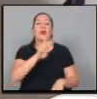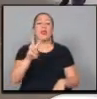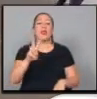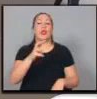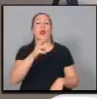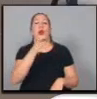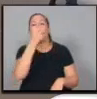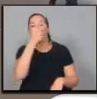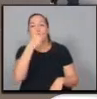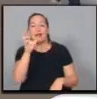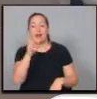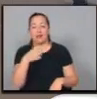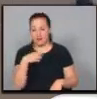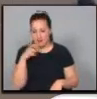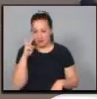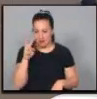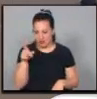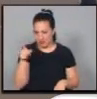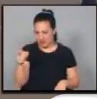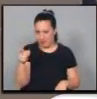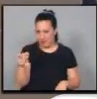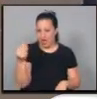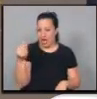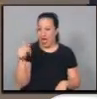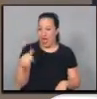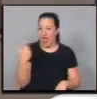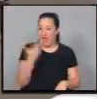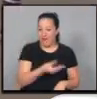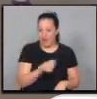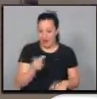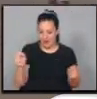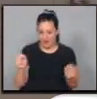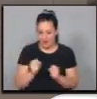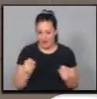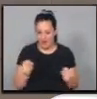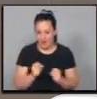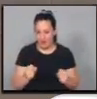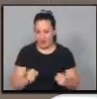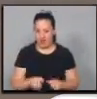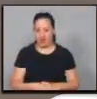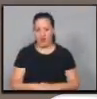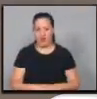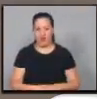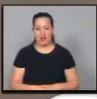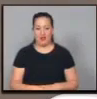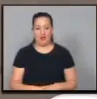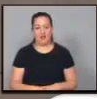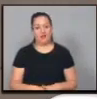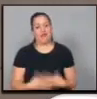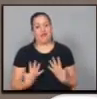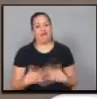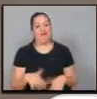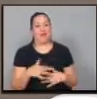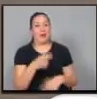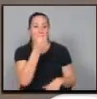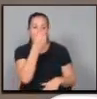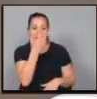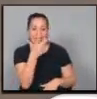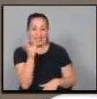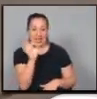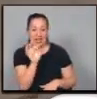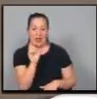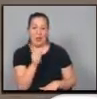grados. Ahora, yo lo miré y le dije, pero ahora estás afuera. Claro, y sí. 23 grados de poquito, ay, si afuera